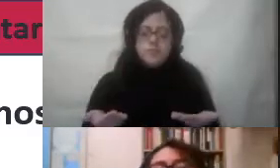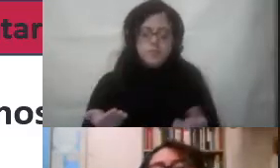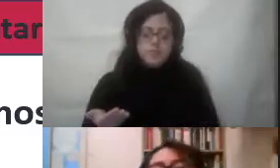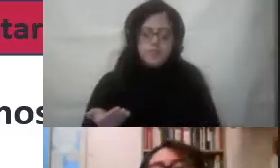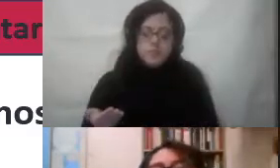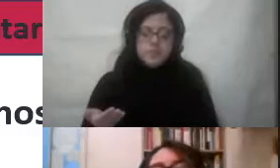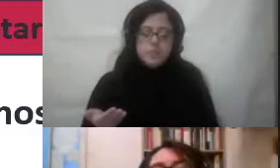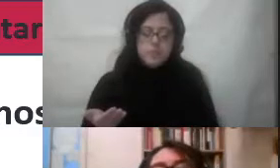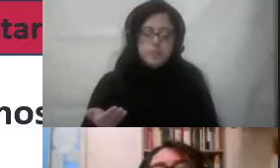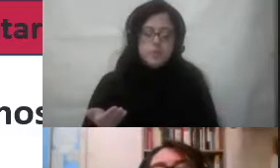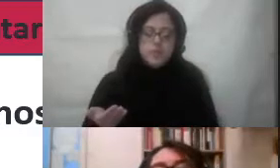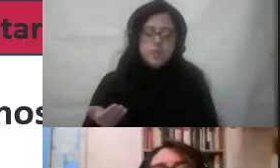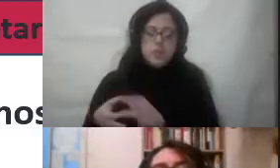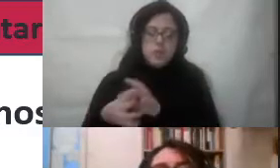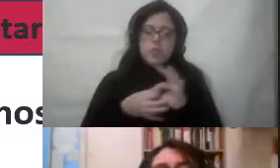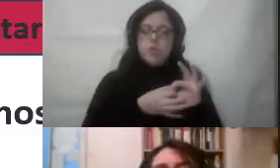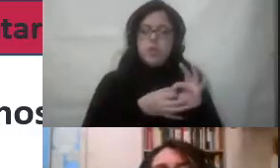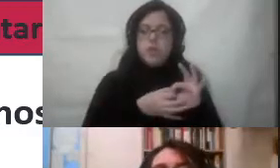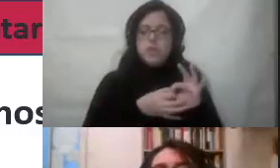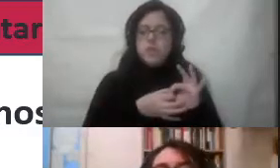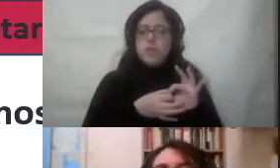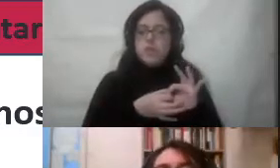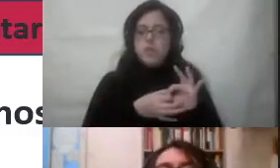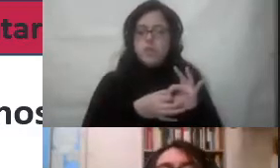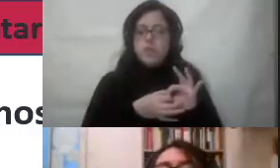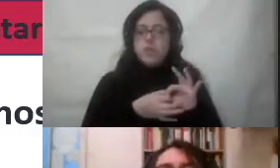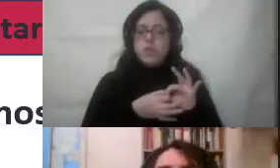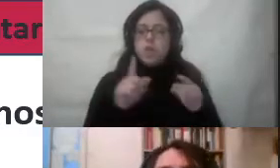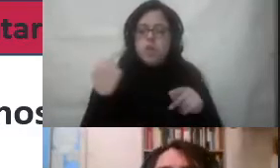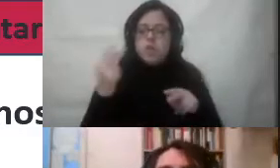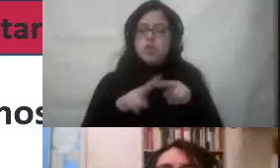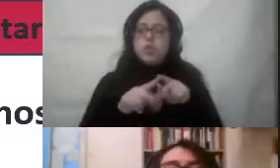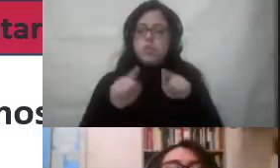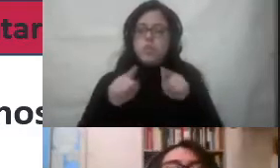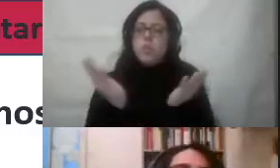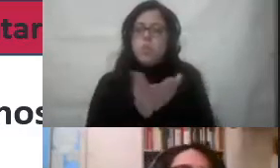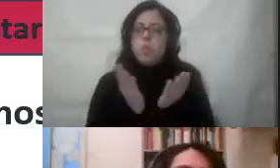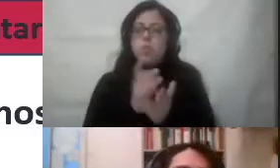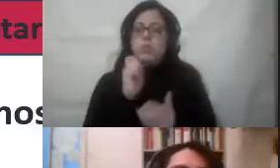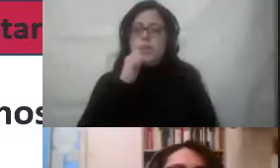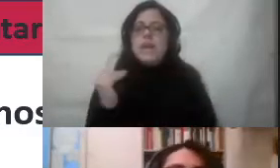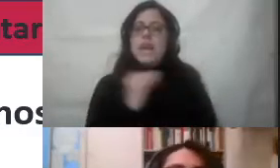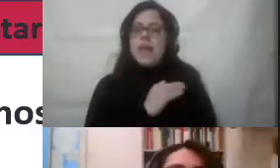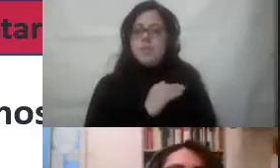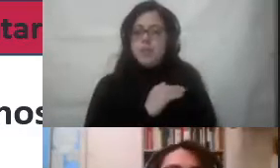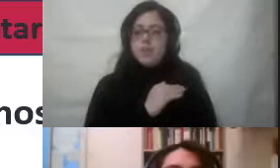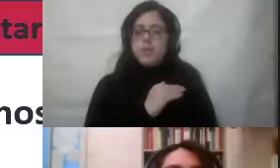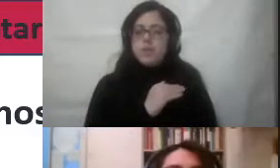porque la retroalimentación que nosotros hacemos en clases es rápida.